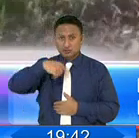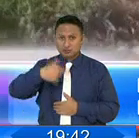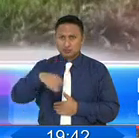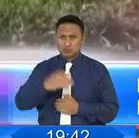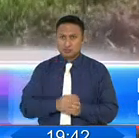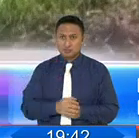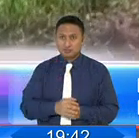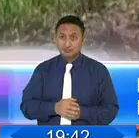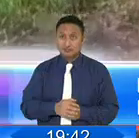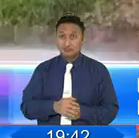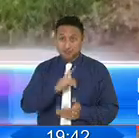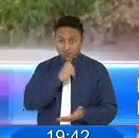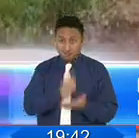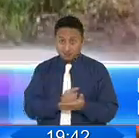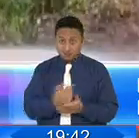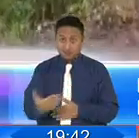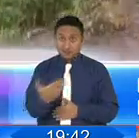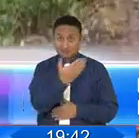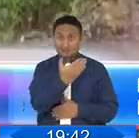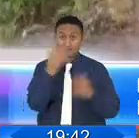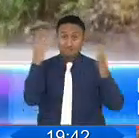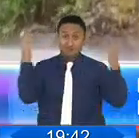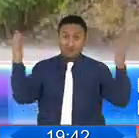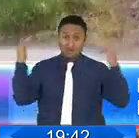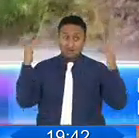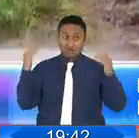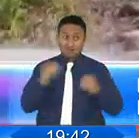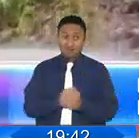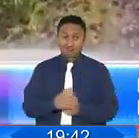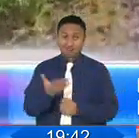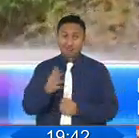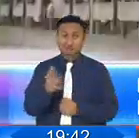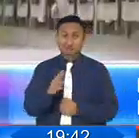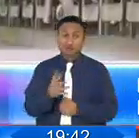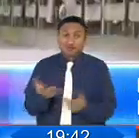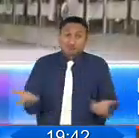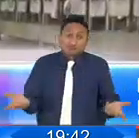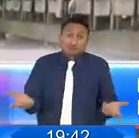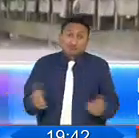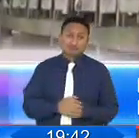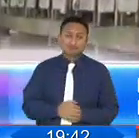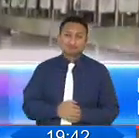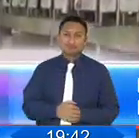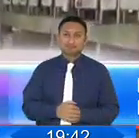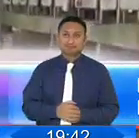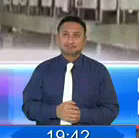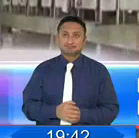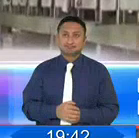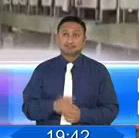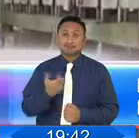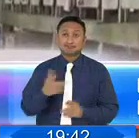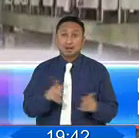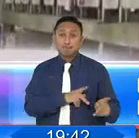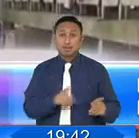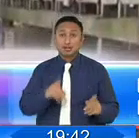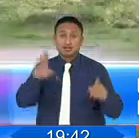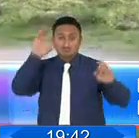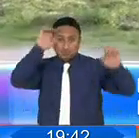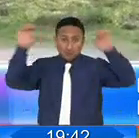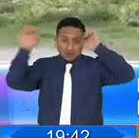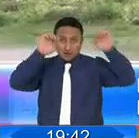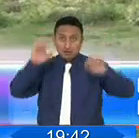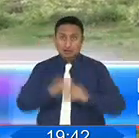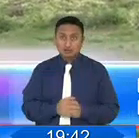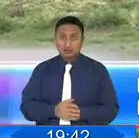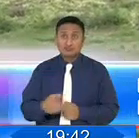pero que en la práctica aquí en la selva se tornan bastante difíciles, complicadas, porque no hay planes ni estrategias